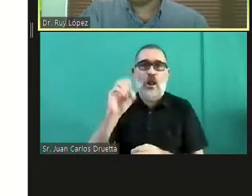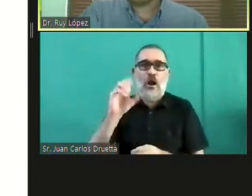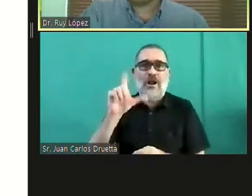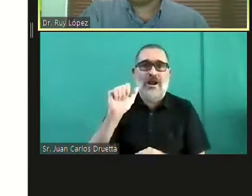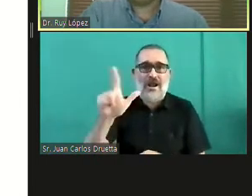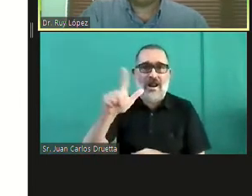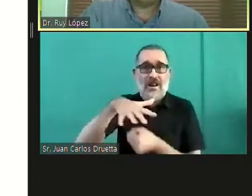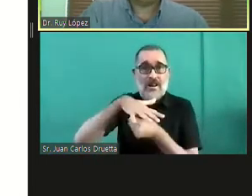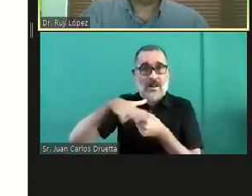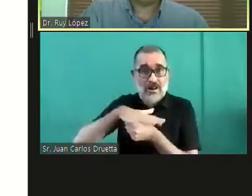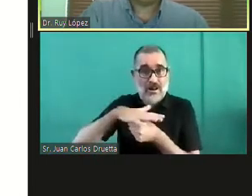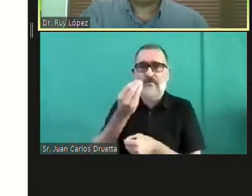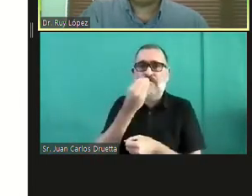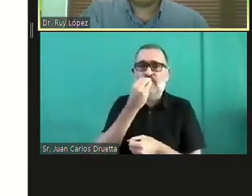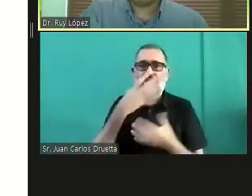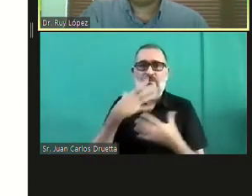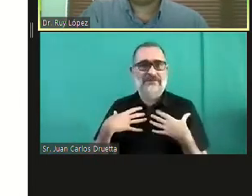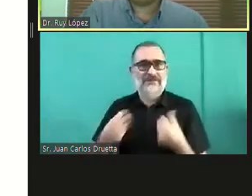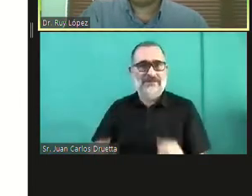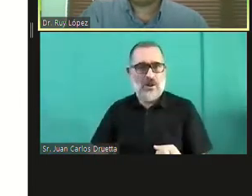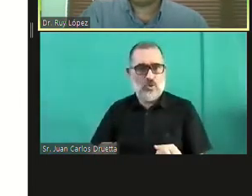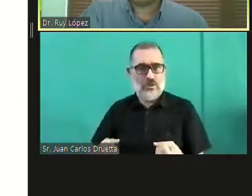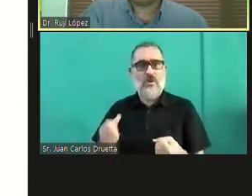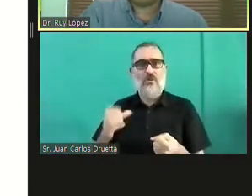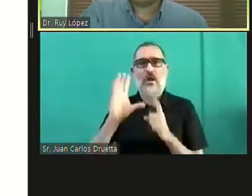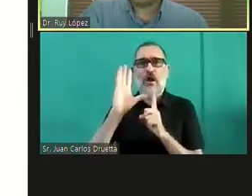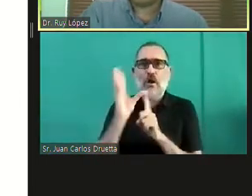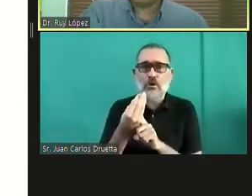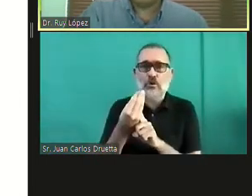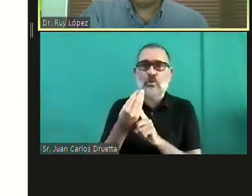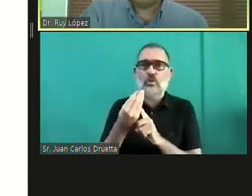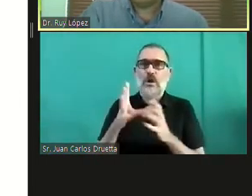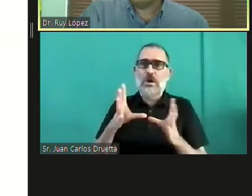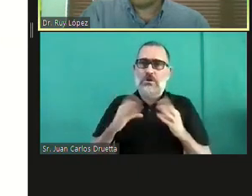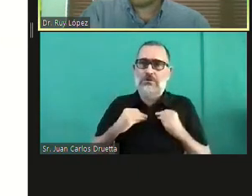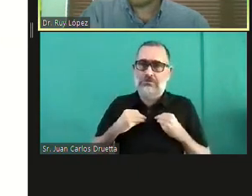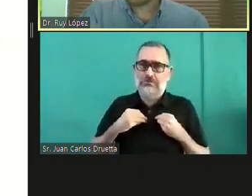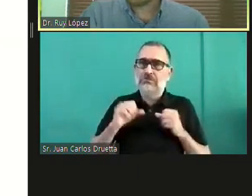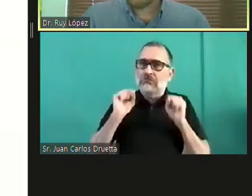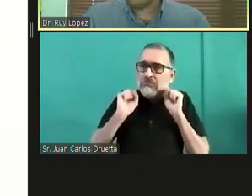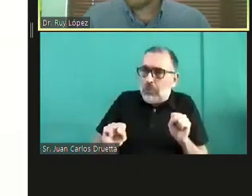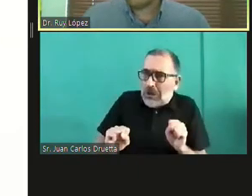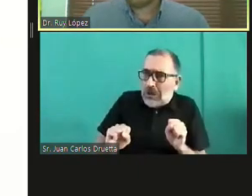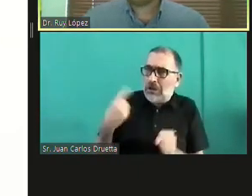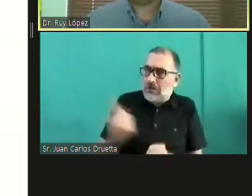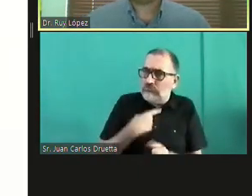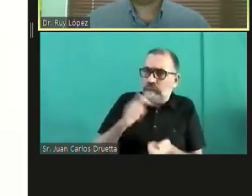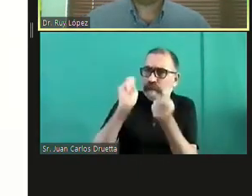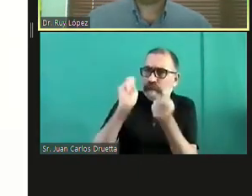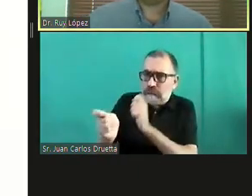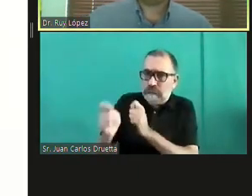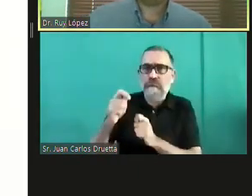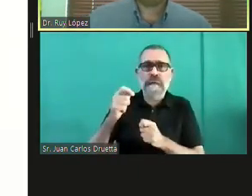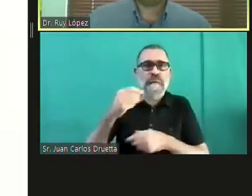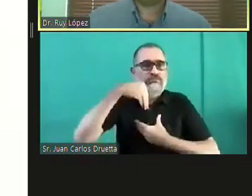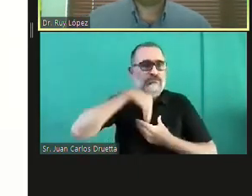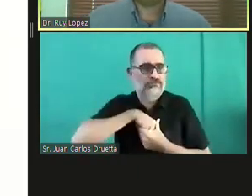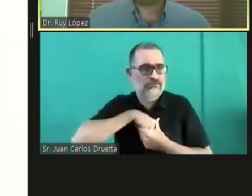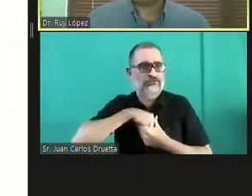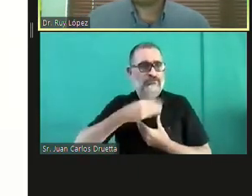tabaco sino también en bebidas azucaradas y alimentos de alta densidad y una cosa que se aprobó justo al final del